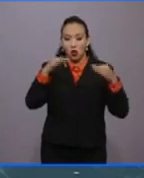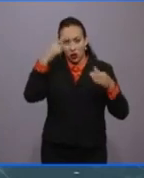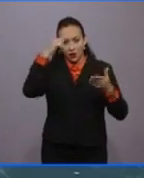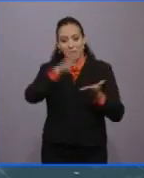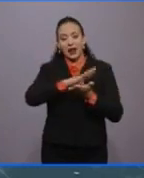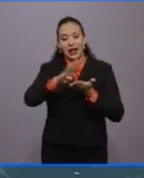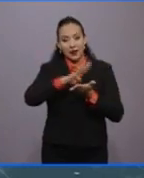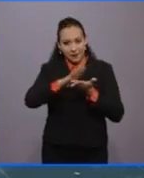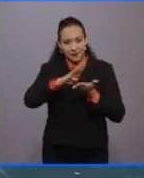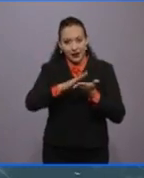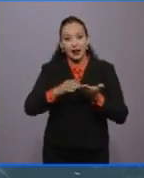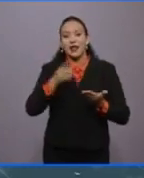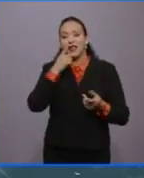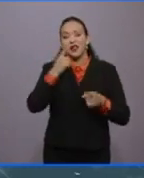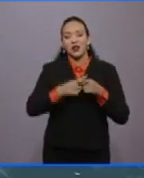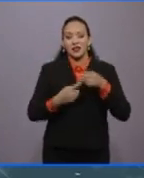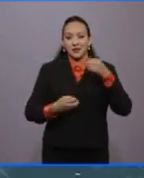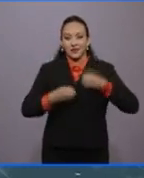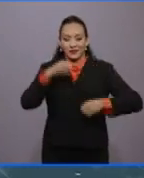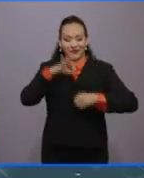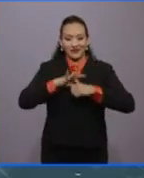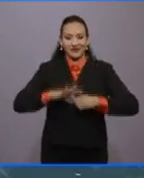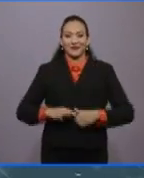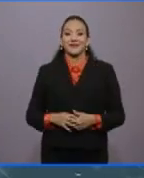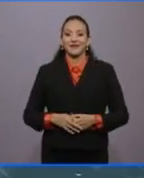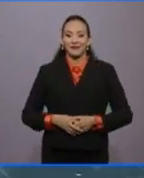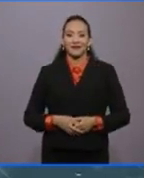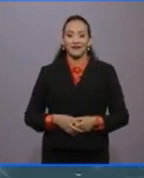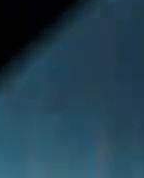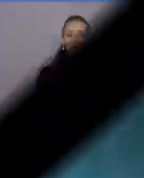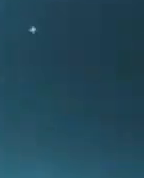elección judicial, determinó el Tribunal Electoral.